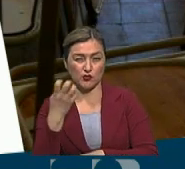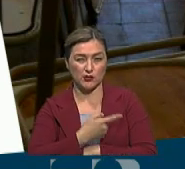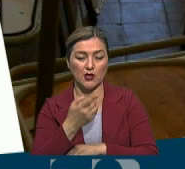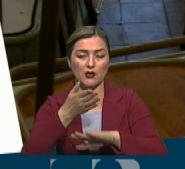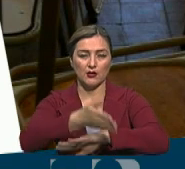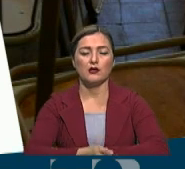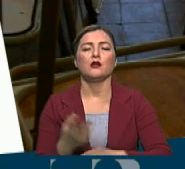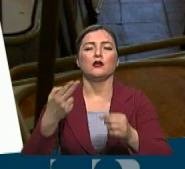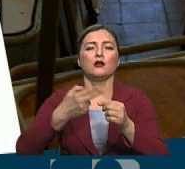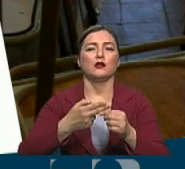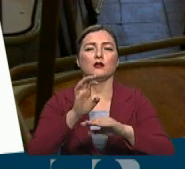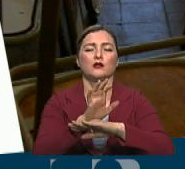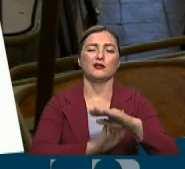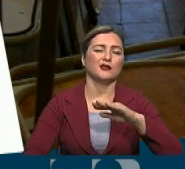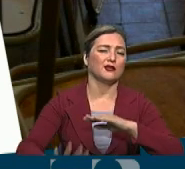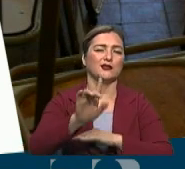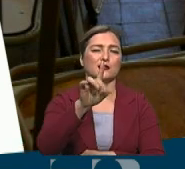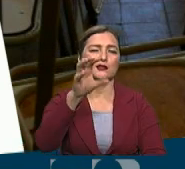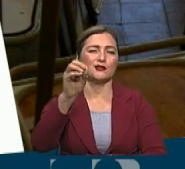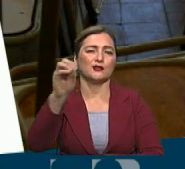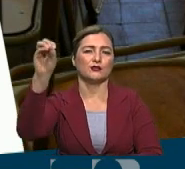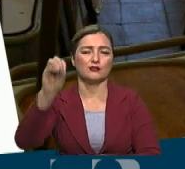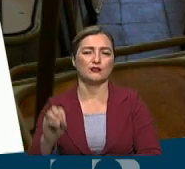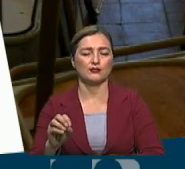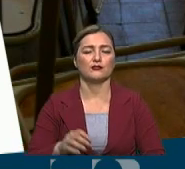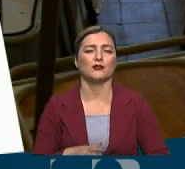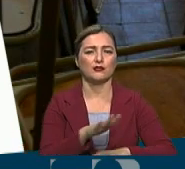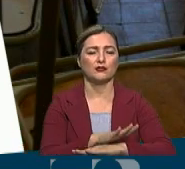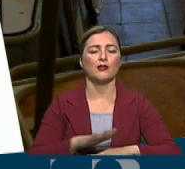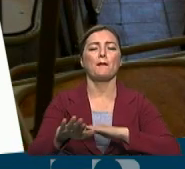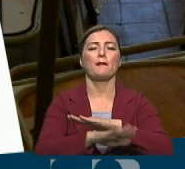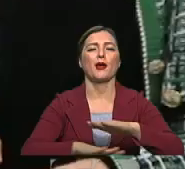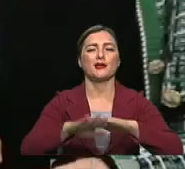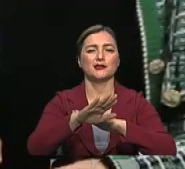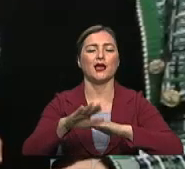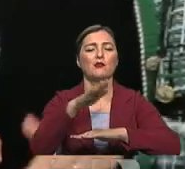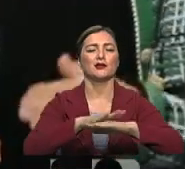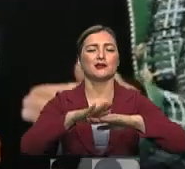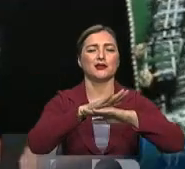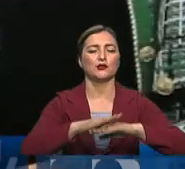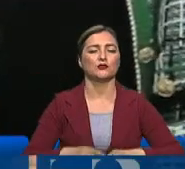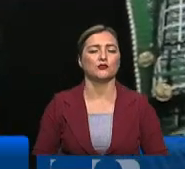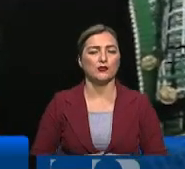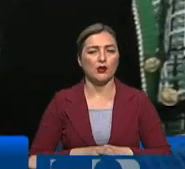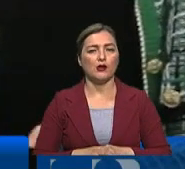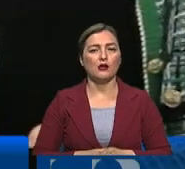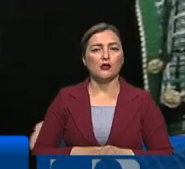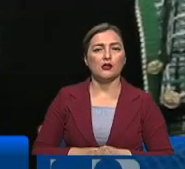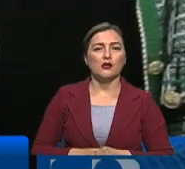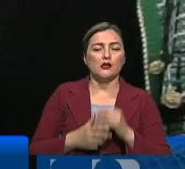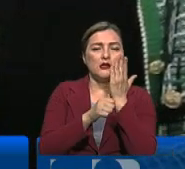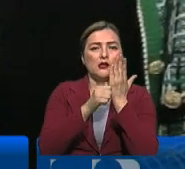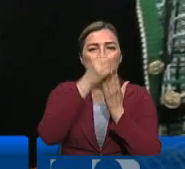el retorno presencial del 100% de la educación básica y bachillerato a escala nacional. El ministerio irá entregando a algunos